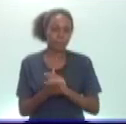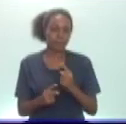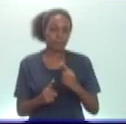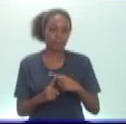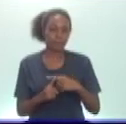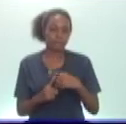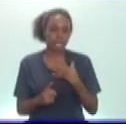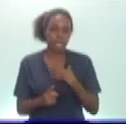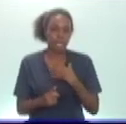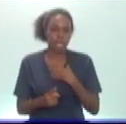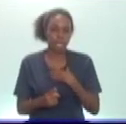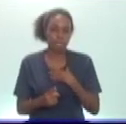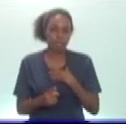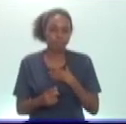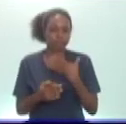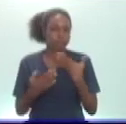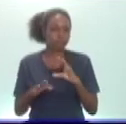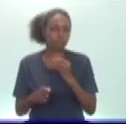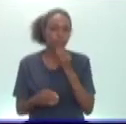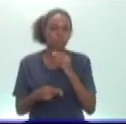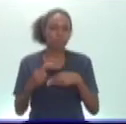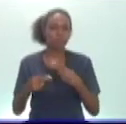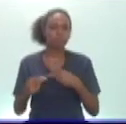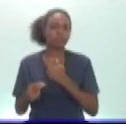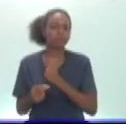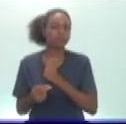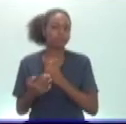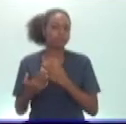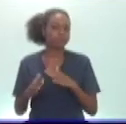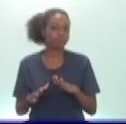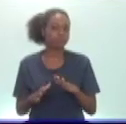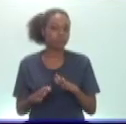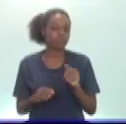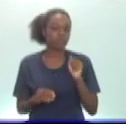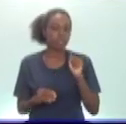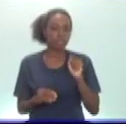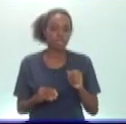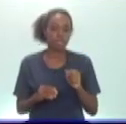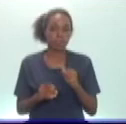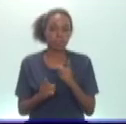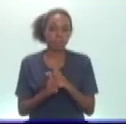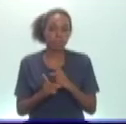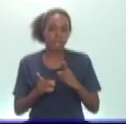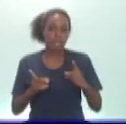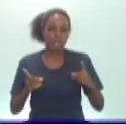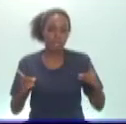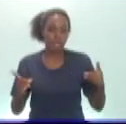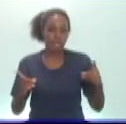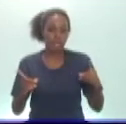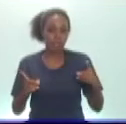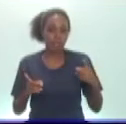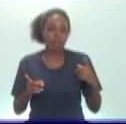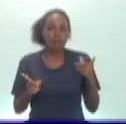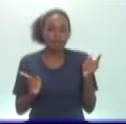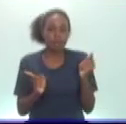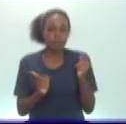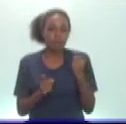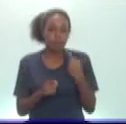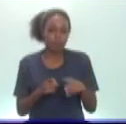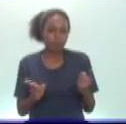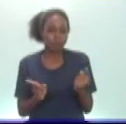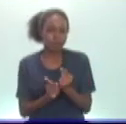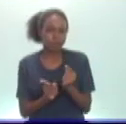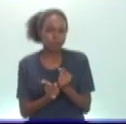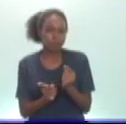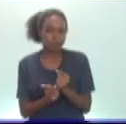procedimientos dan un mismo resultado. Y lo veíamos al inicio, un procedimiento más largo cuando aplicamos la propiedad distributiva y un procedimiento un poco más corto